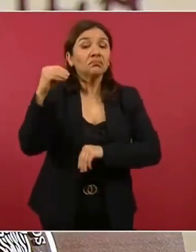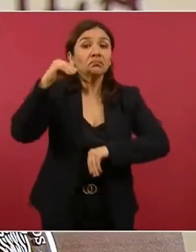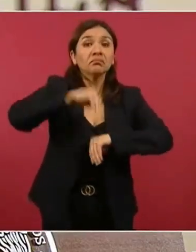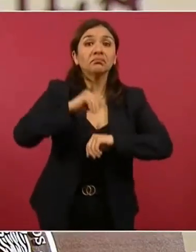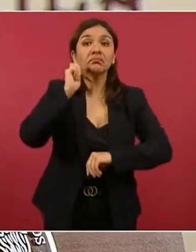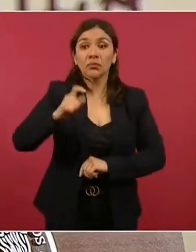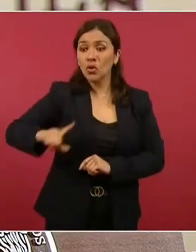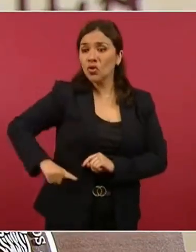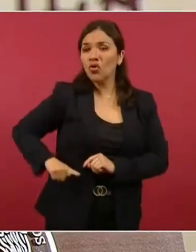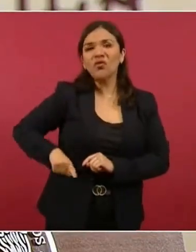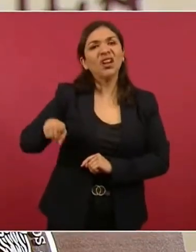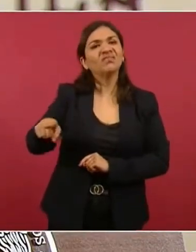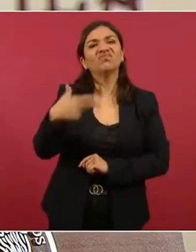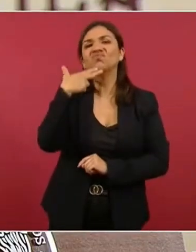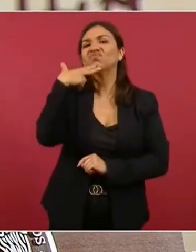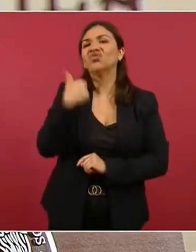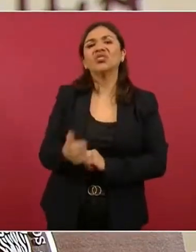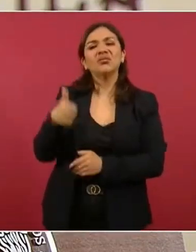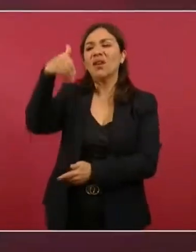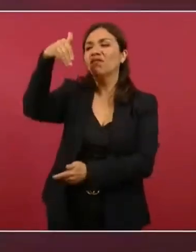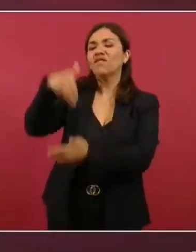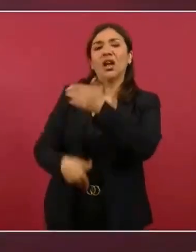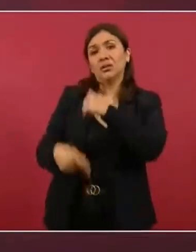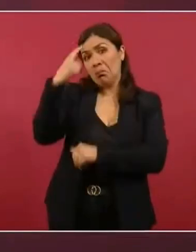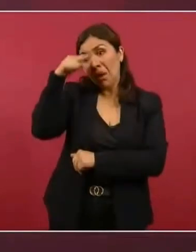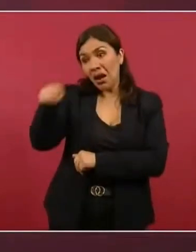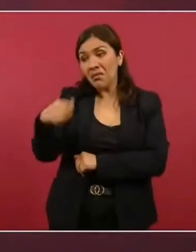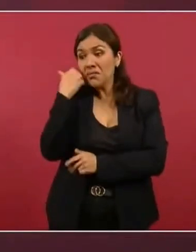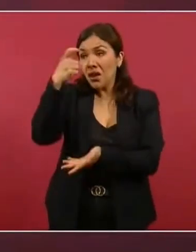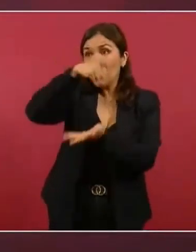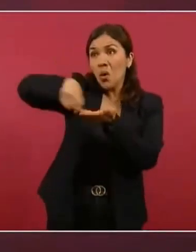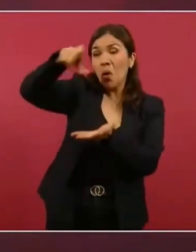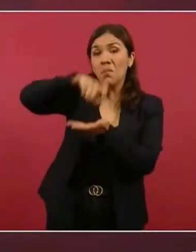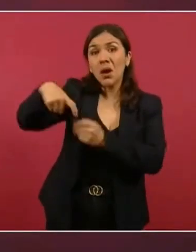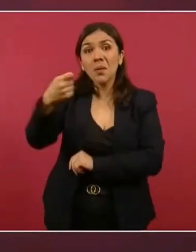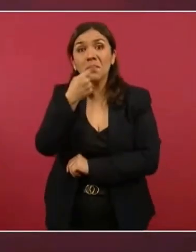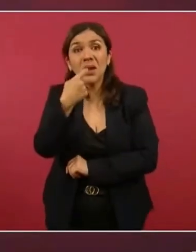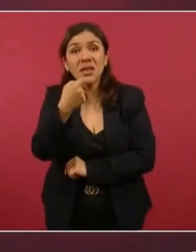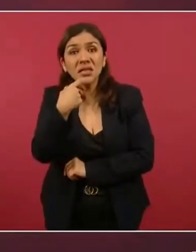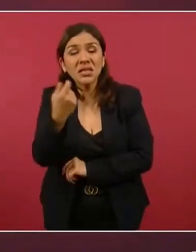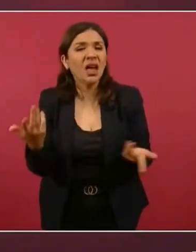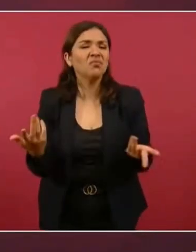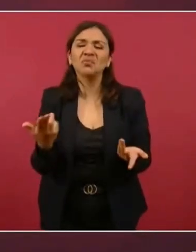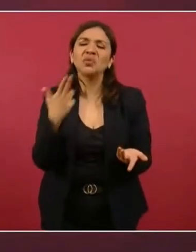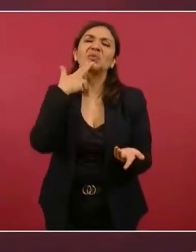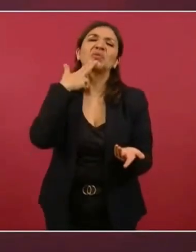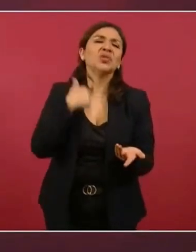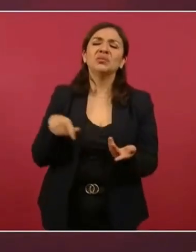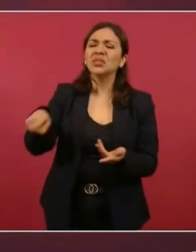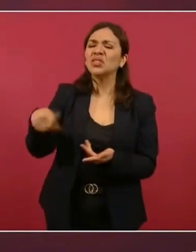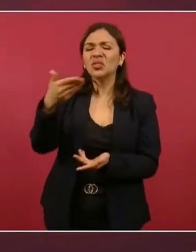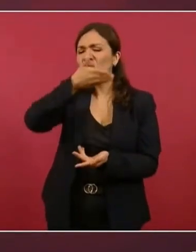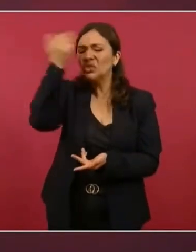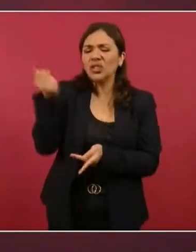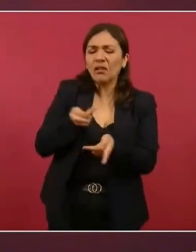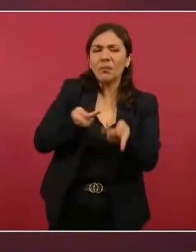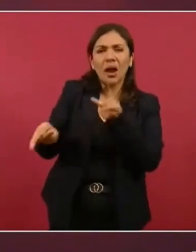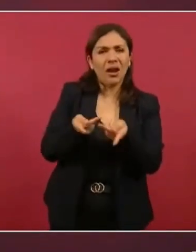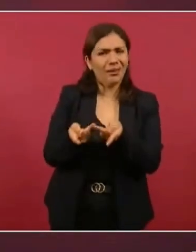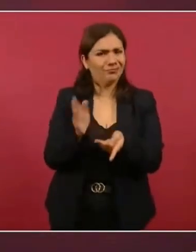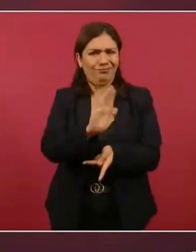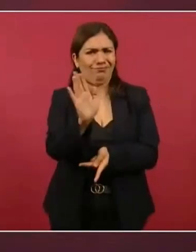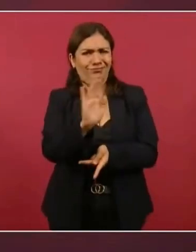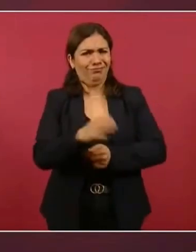que el gobierno había fracasado o fallado en su empeño de comprar medicamentos y que podría ser una mala planeación. No. En el